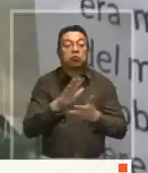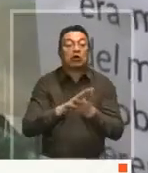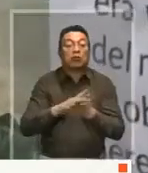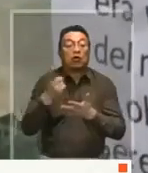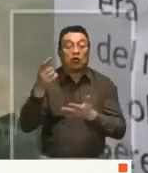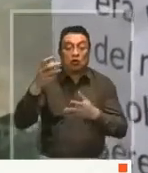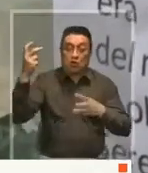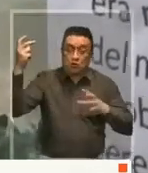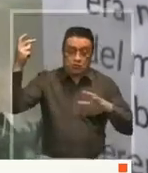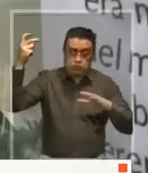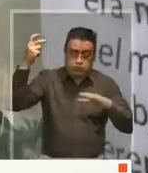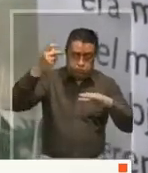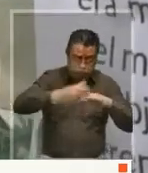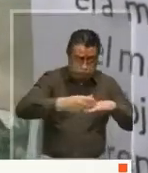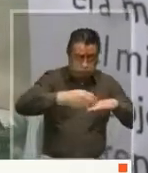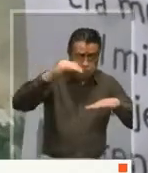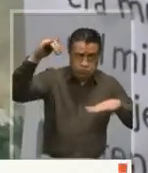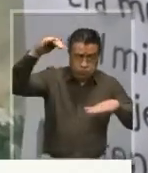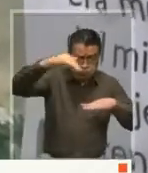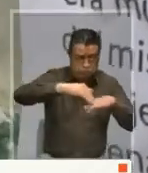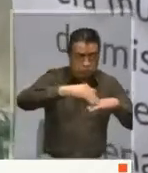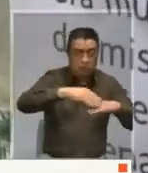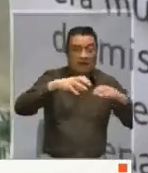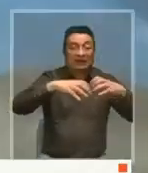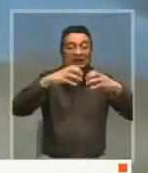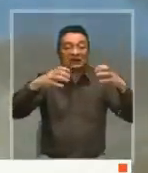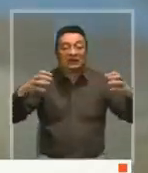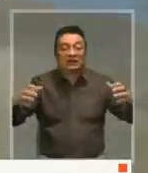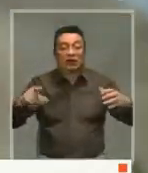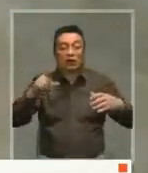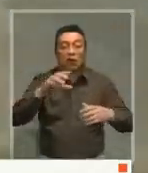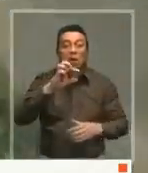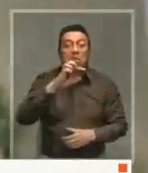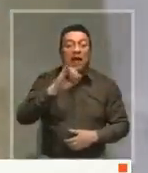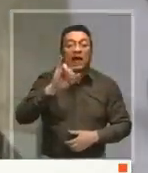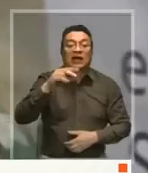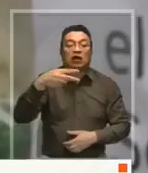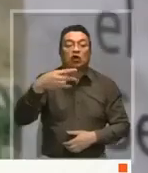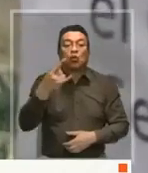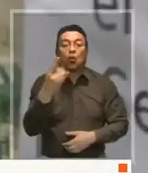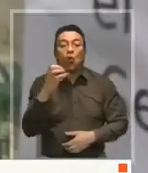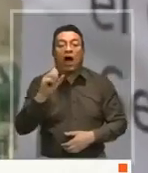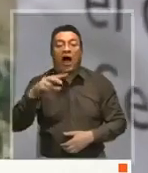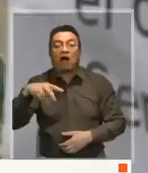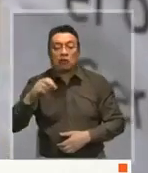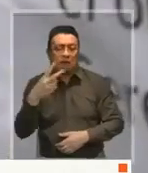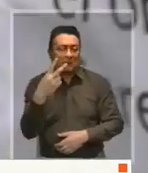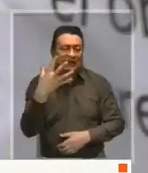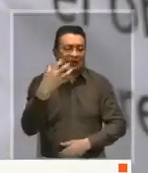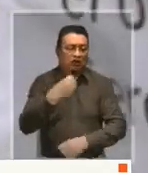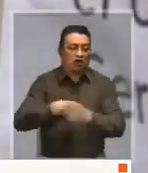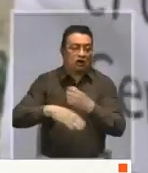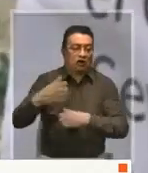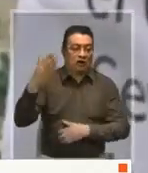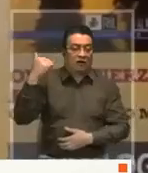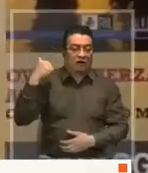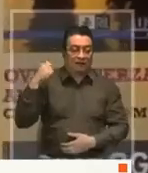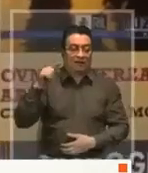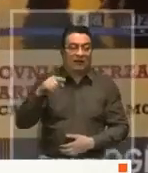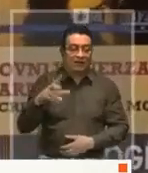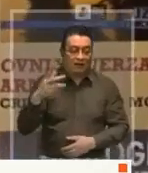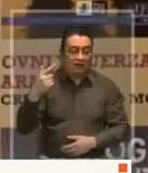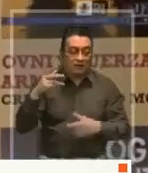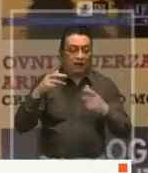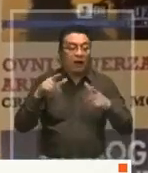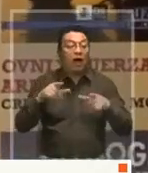de un objeto Volador no identificado en el cerro Las mollacas de paihuano hace ya 25 años el denominado roso el chileno y